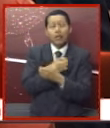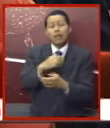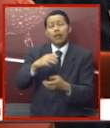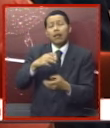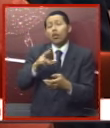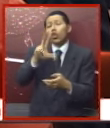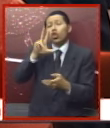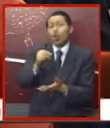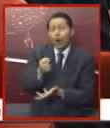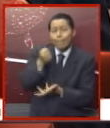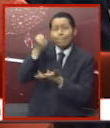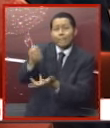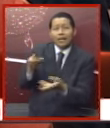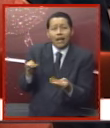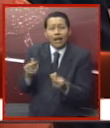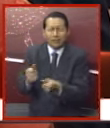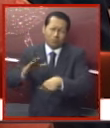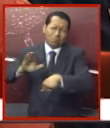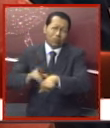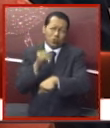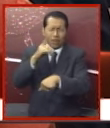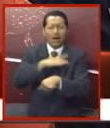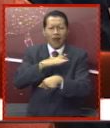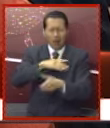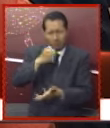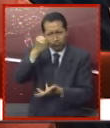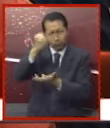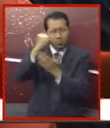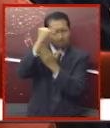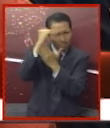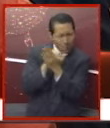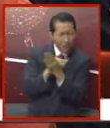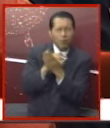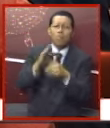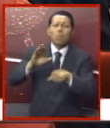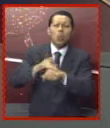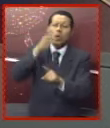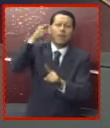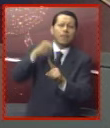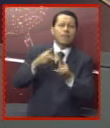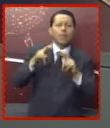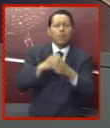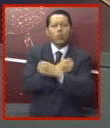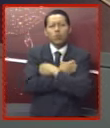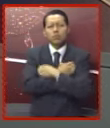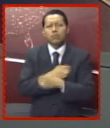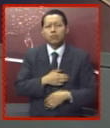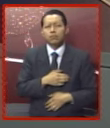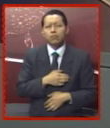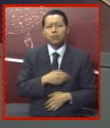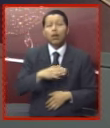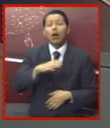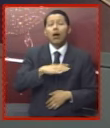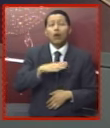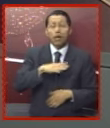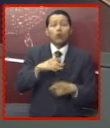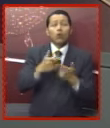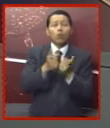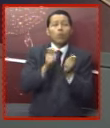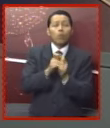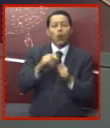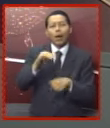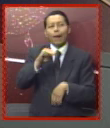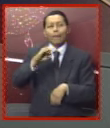invierte, entonces ¿por qué los recortes presupuestales se aplican en educación? Bueno, por su parte, el partido Movimiento